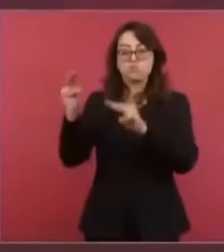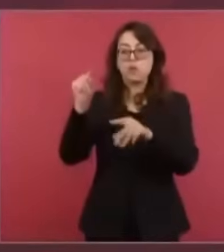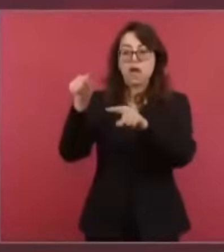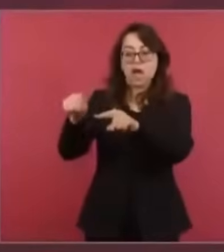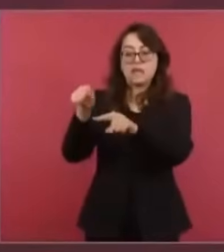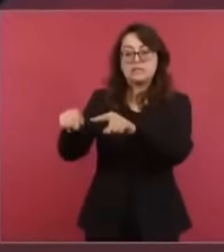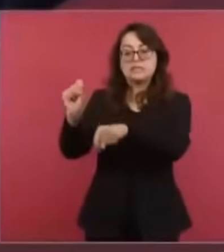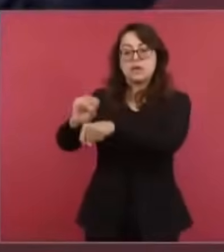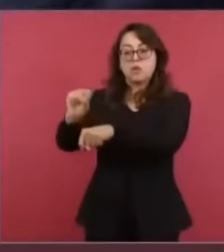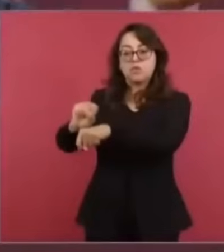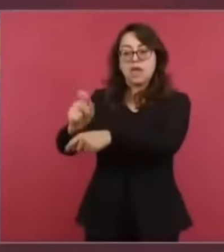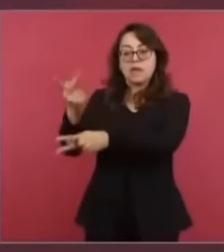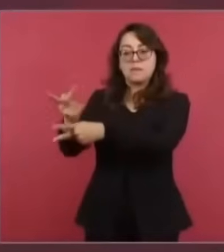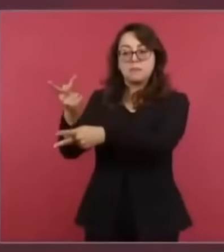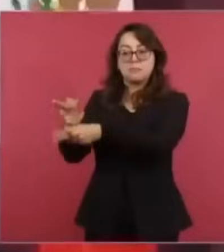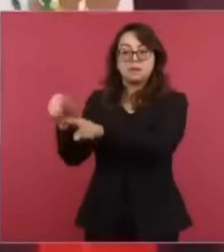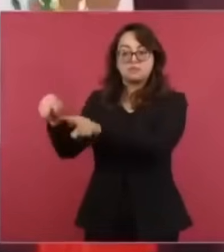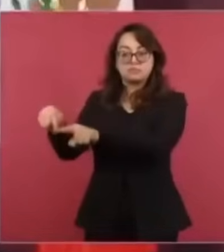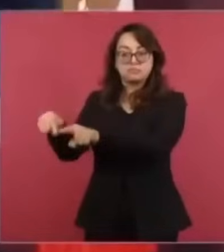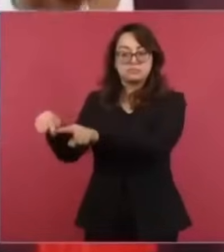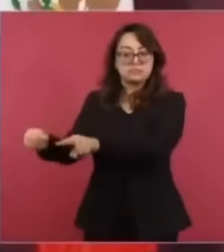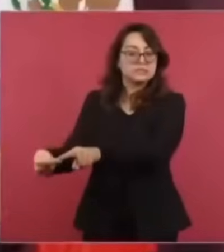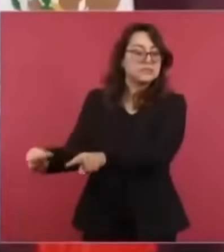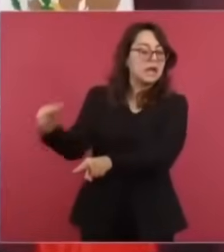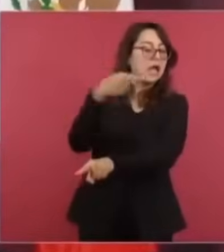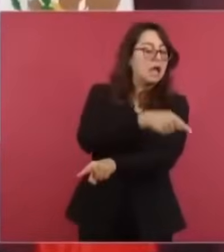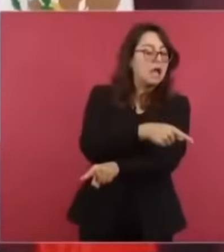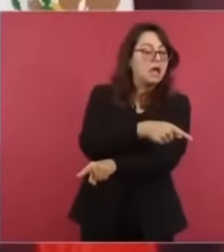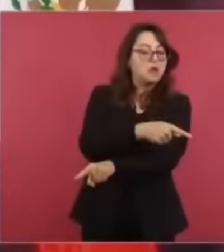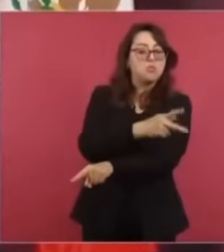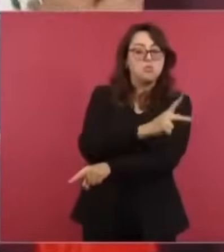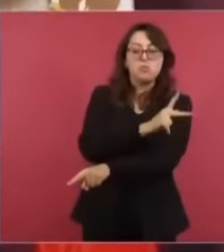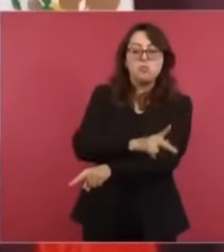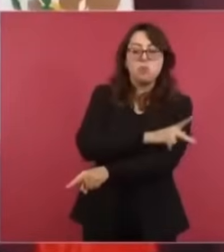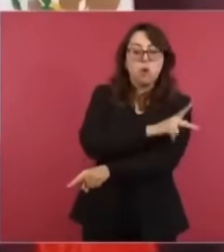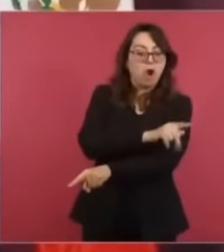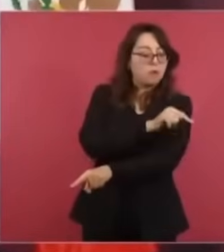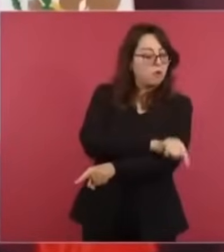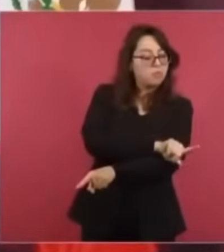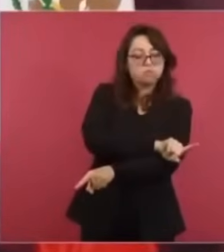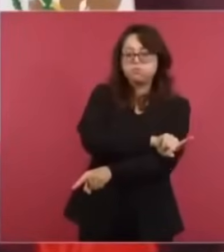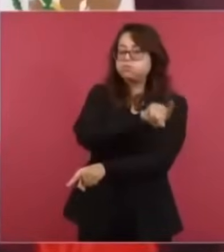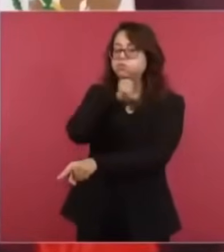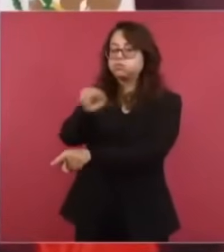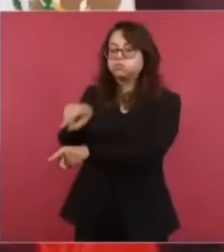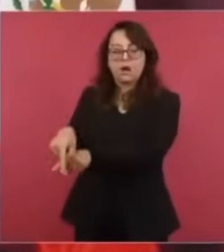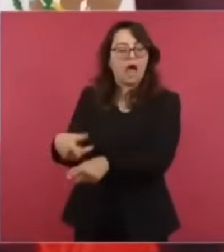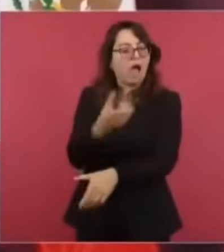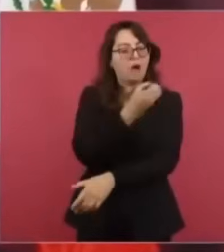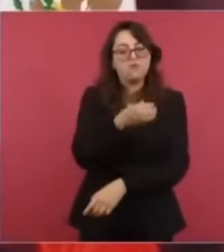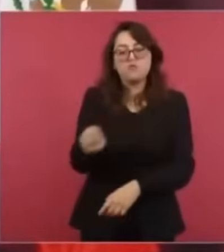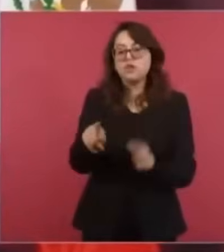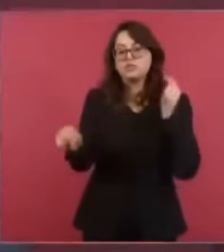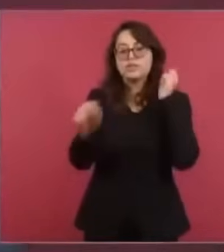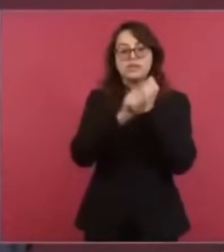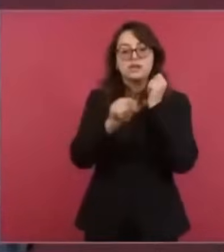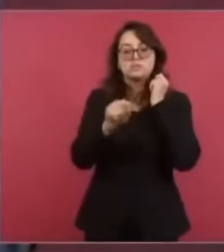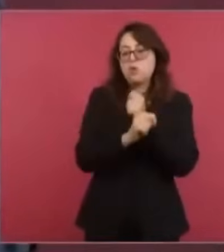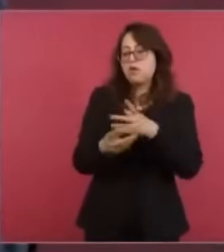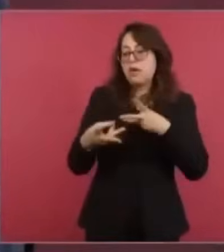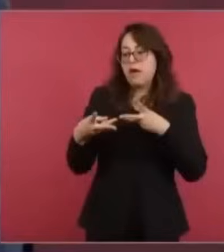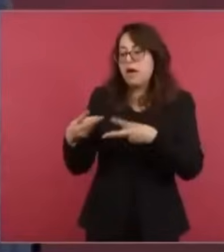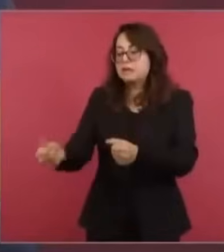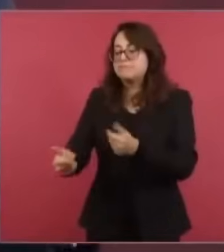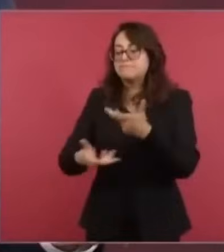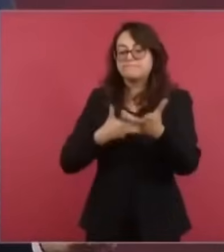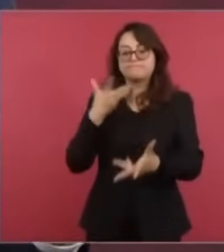la preparatoria, porque no hay en las comunidades, que tiene que ir allá a Iztalán. ¿Cuánto necesita